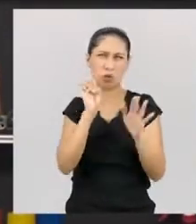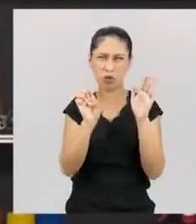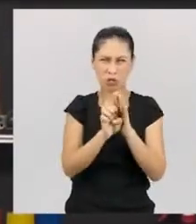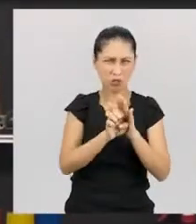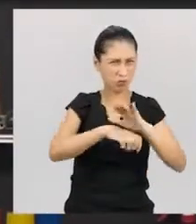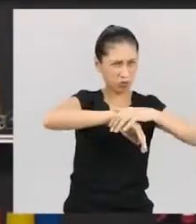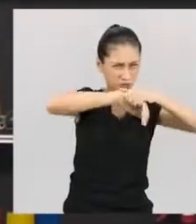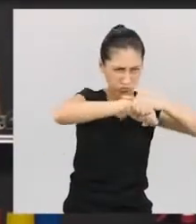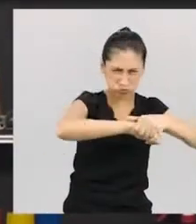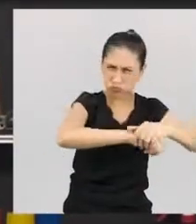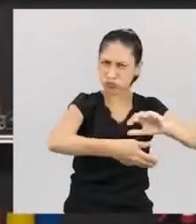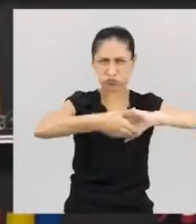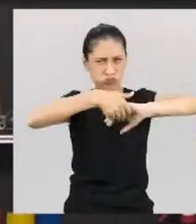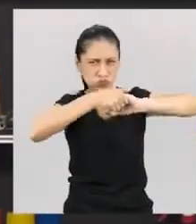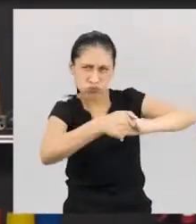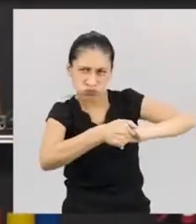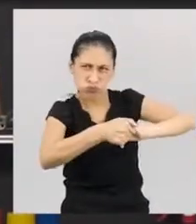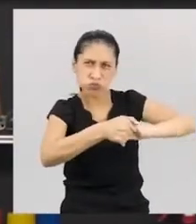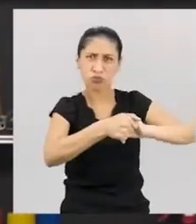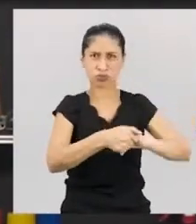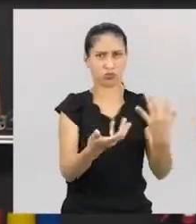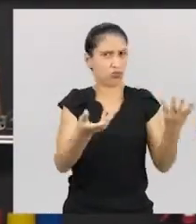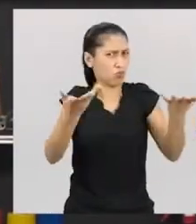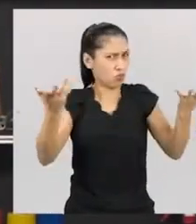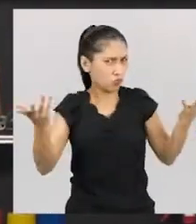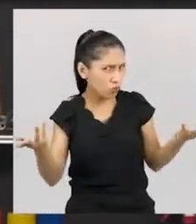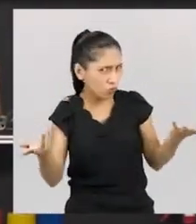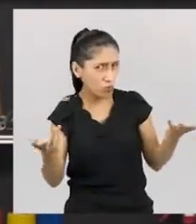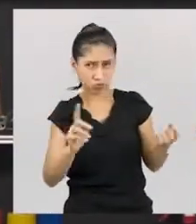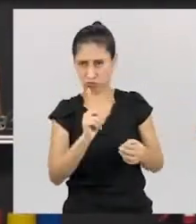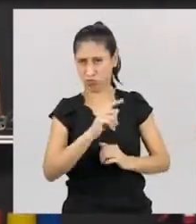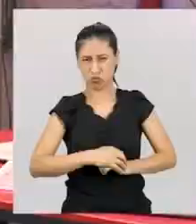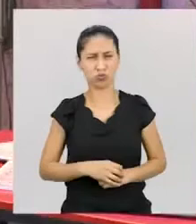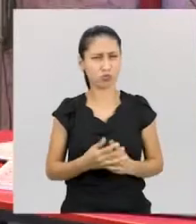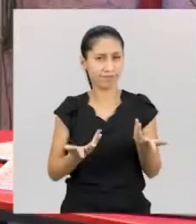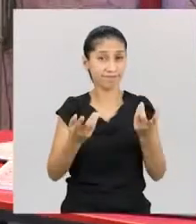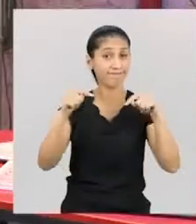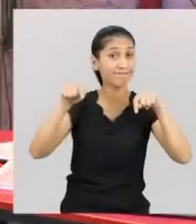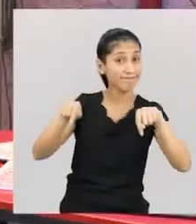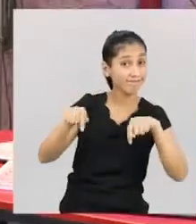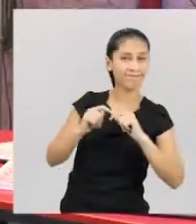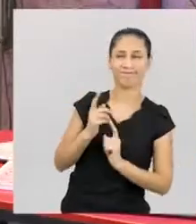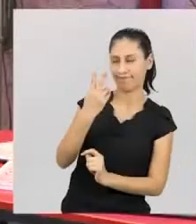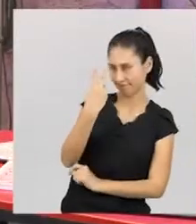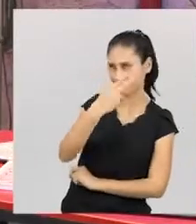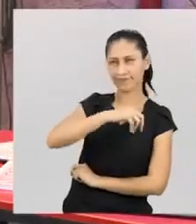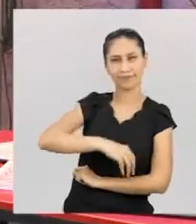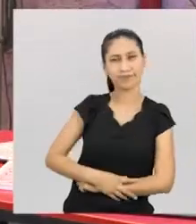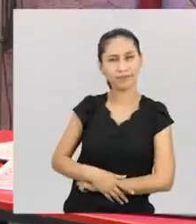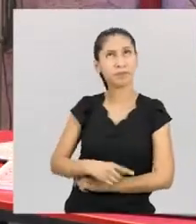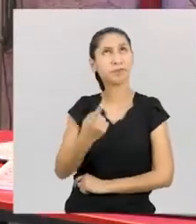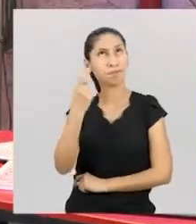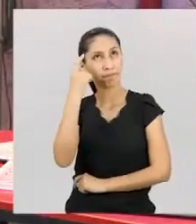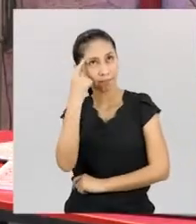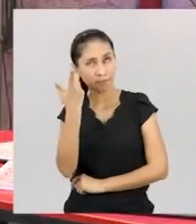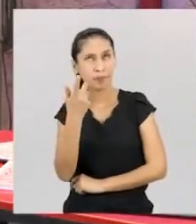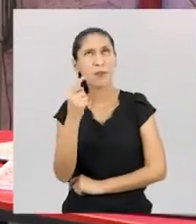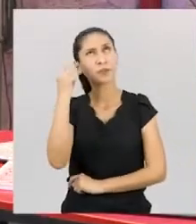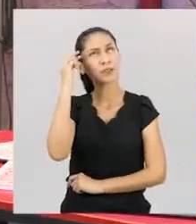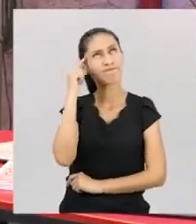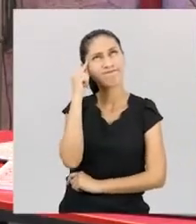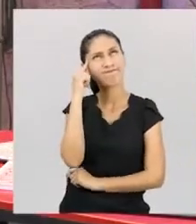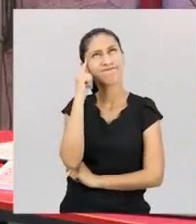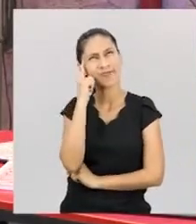apretones de manos se evitan cuando se siguen los protocolos de bioseguridad. ¡Ajá! Mira, podríamos hacer